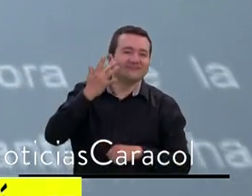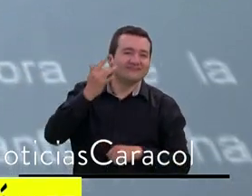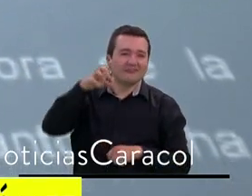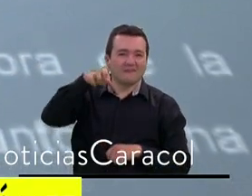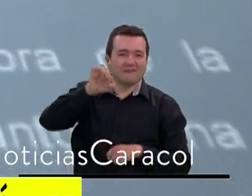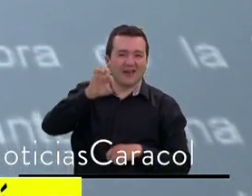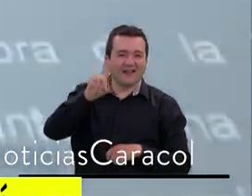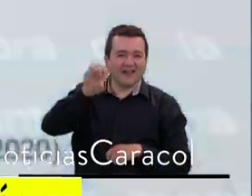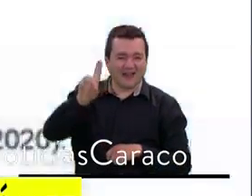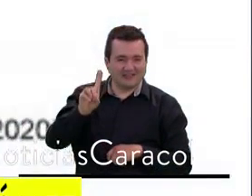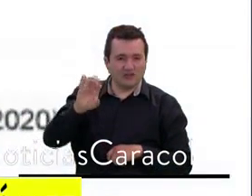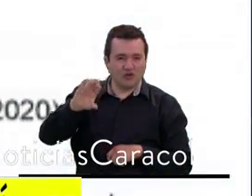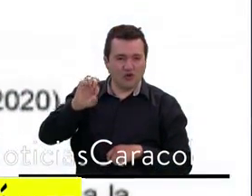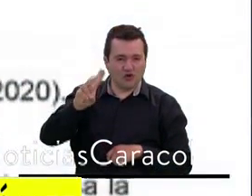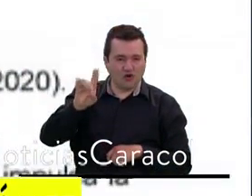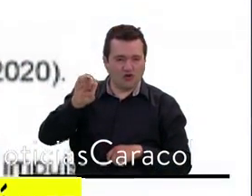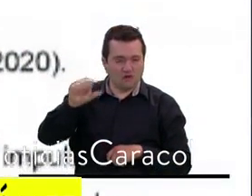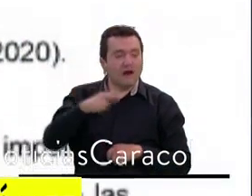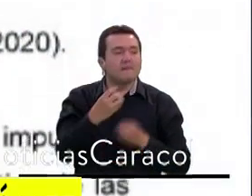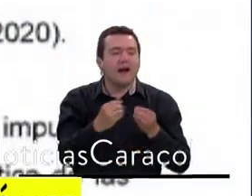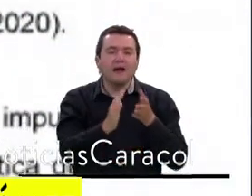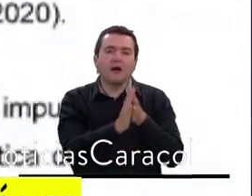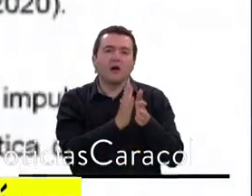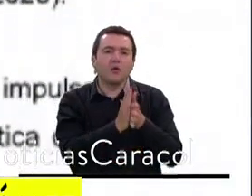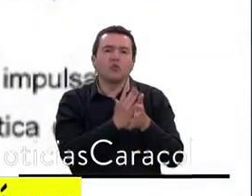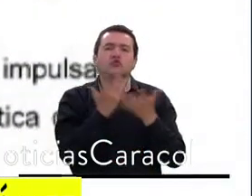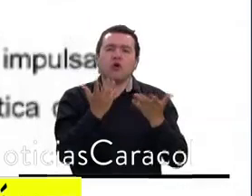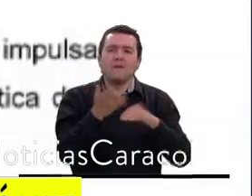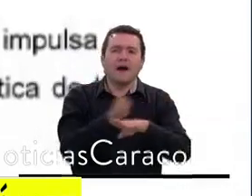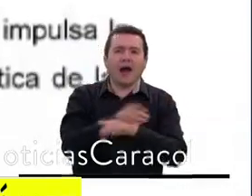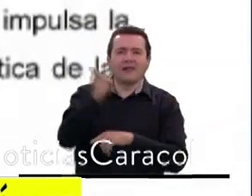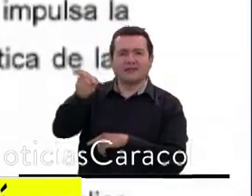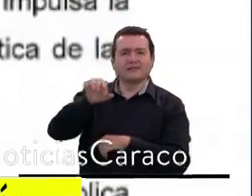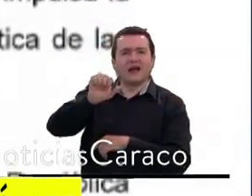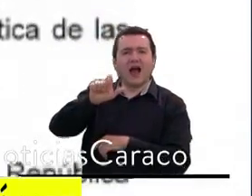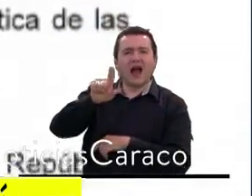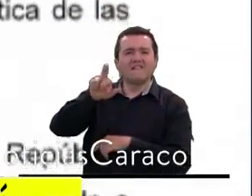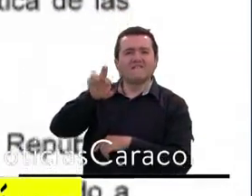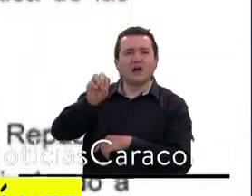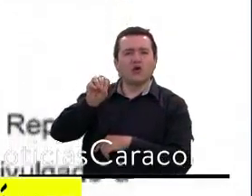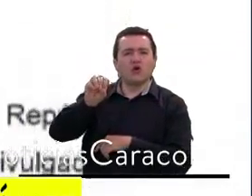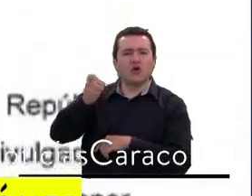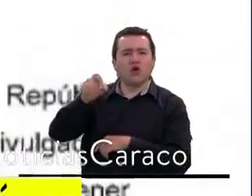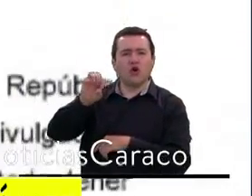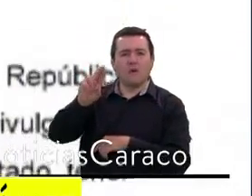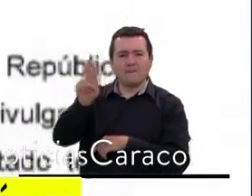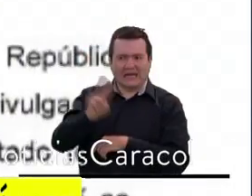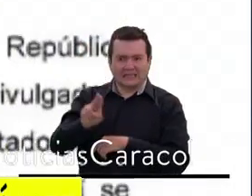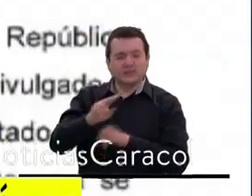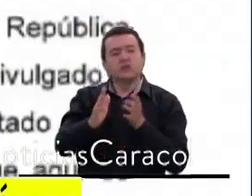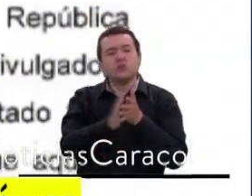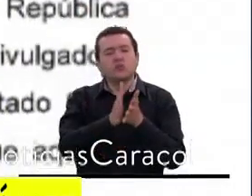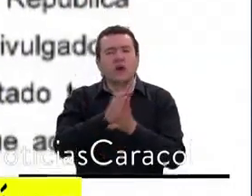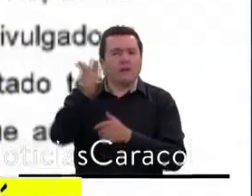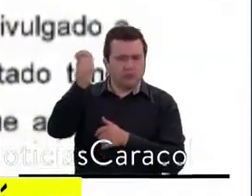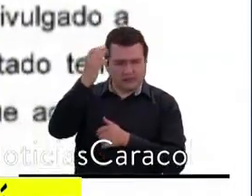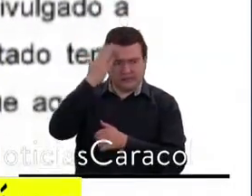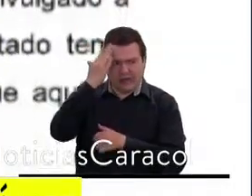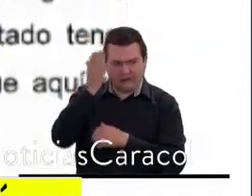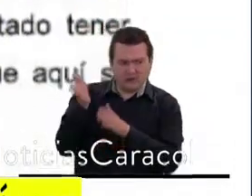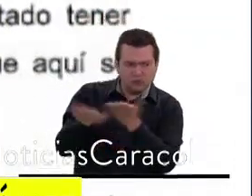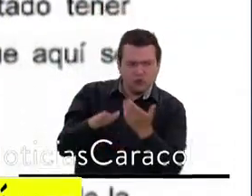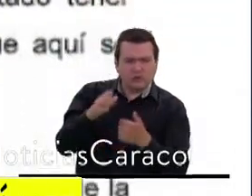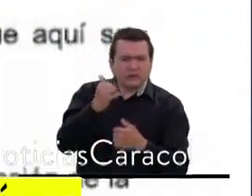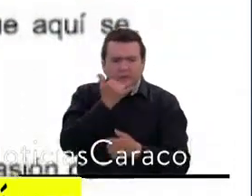versión sobre el magnicidio del líder político Álvaro Gómez Hurtado. Esta citación se llevará a cabo el próximo 23